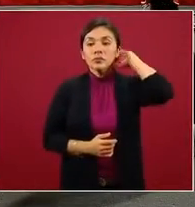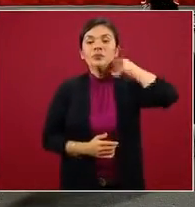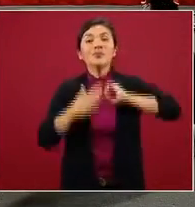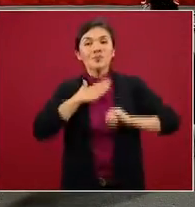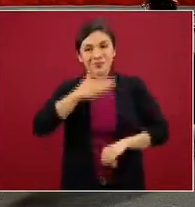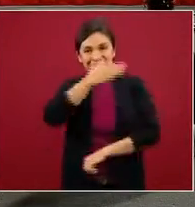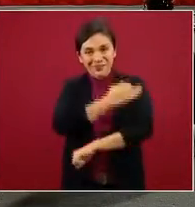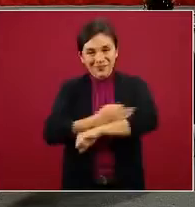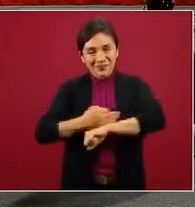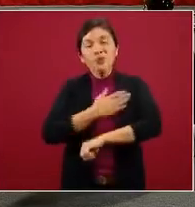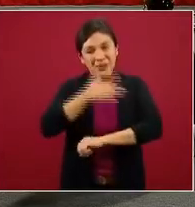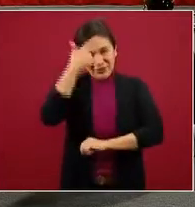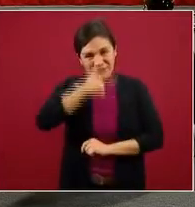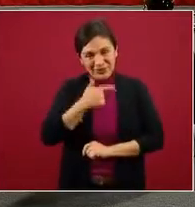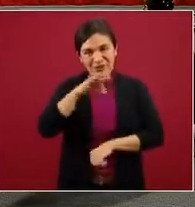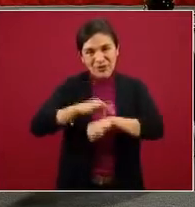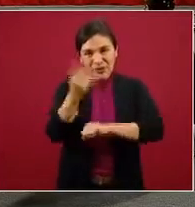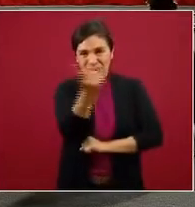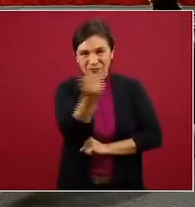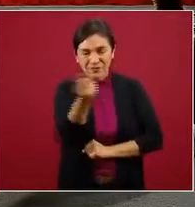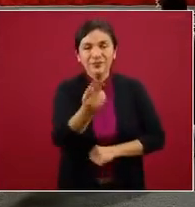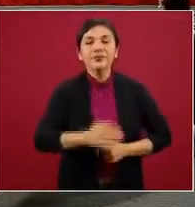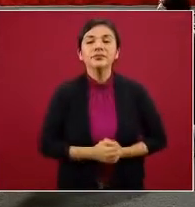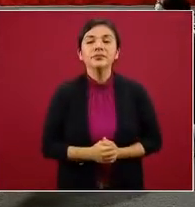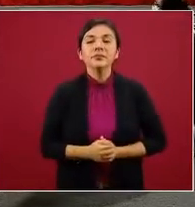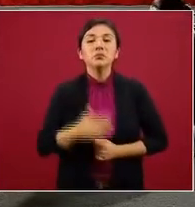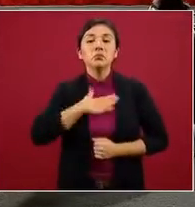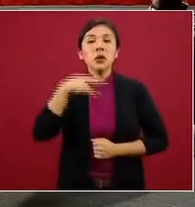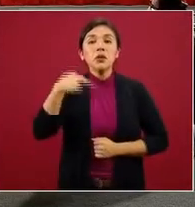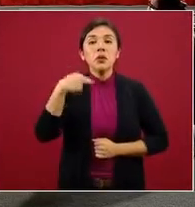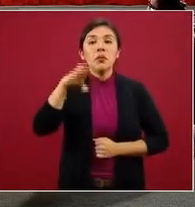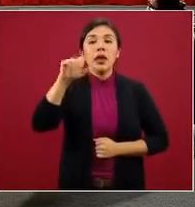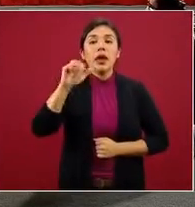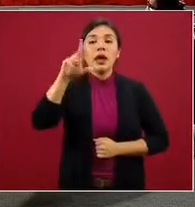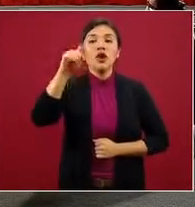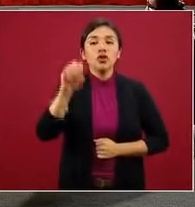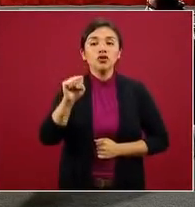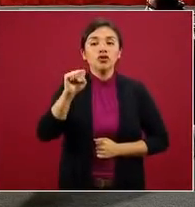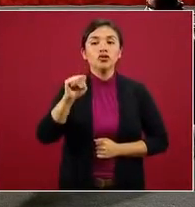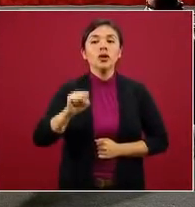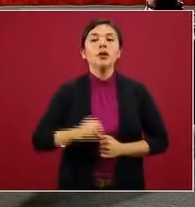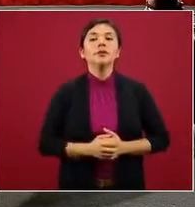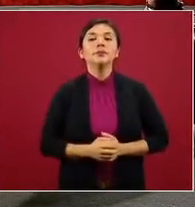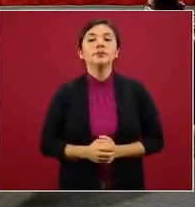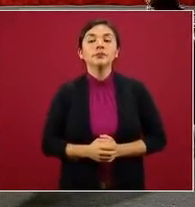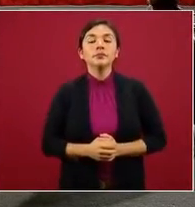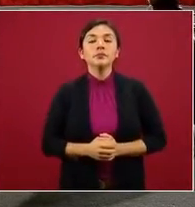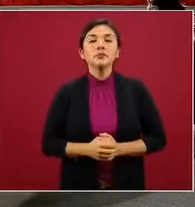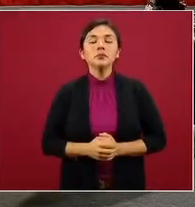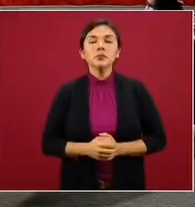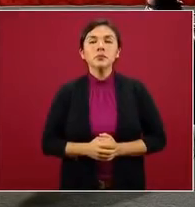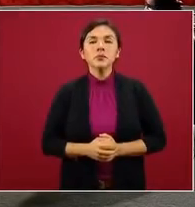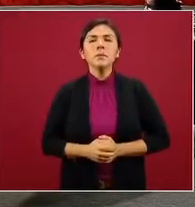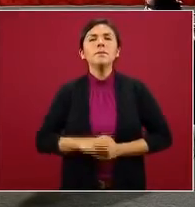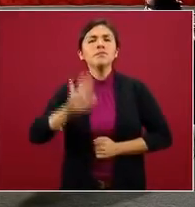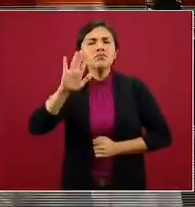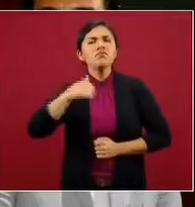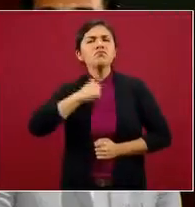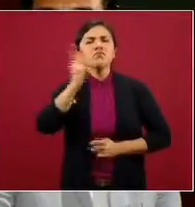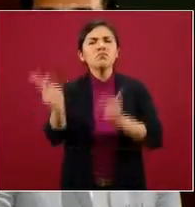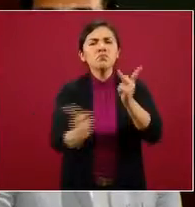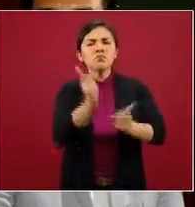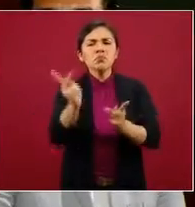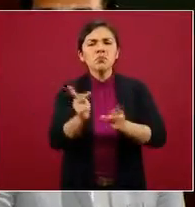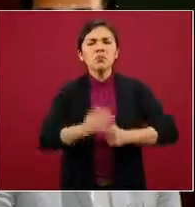Buenas noches, doctor Gatell. Buenas noches, doctor Cortés. Carlos Avaroa, del 1+1. Así es, Carlos Avaroa. Una pregunta,